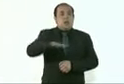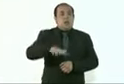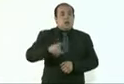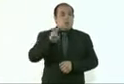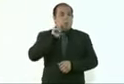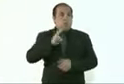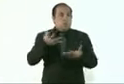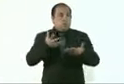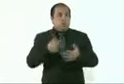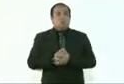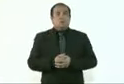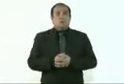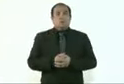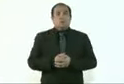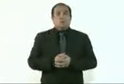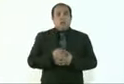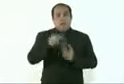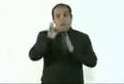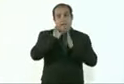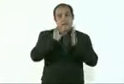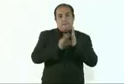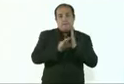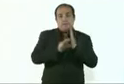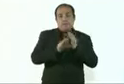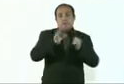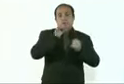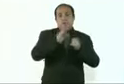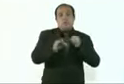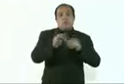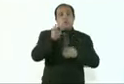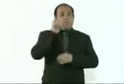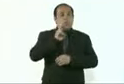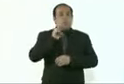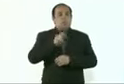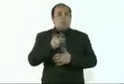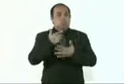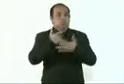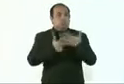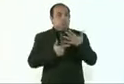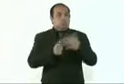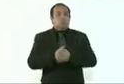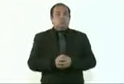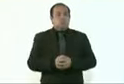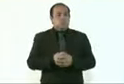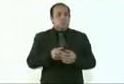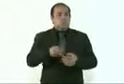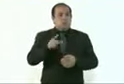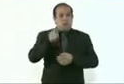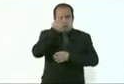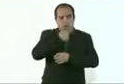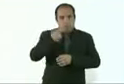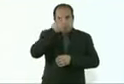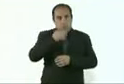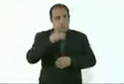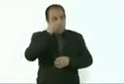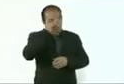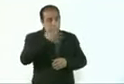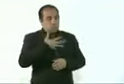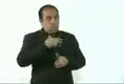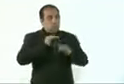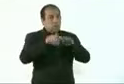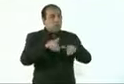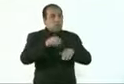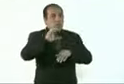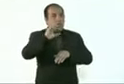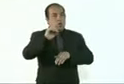la caducidad de las pruebas, etcétera. Pero lo vemos. ¿Y se sabe si están registrados ante el